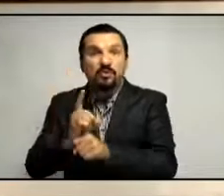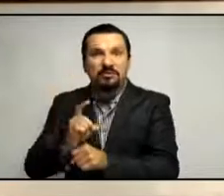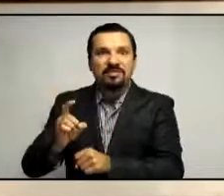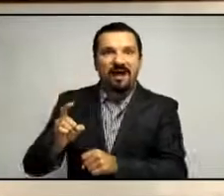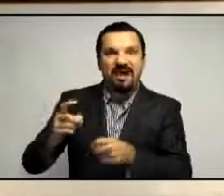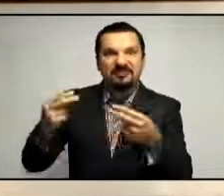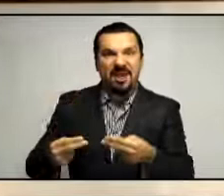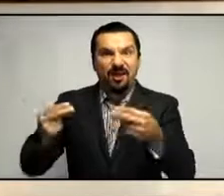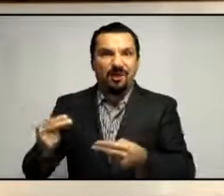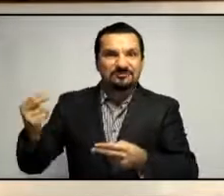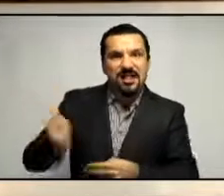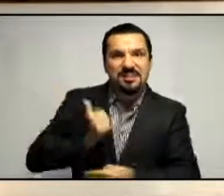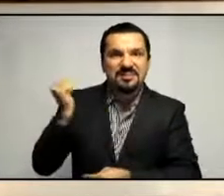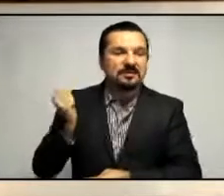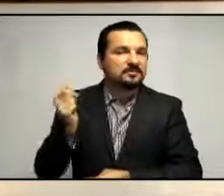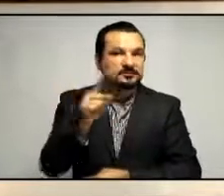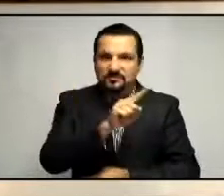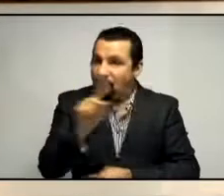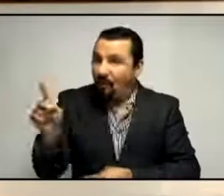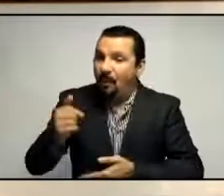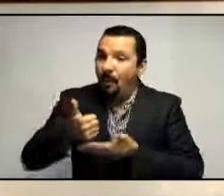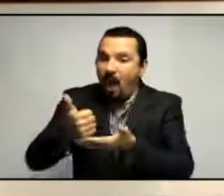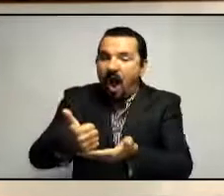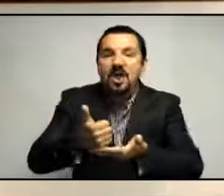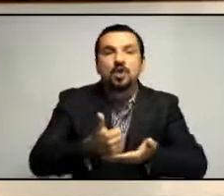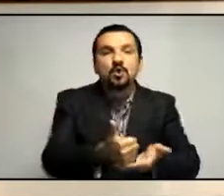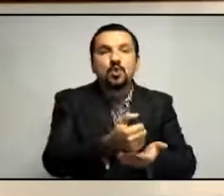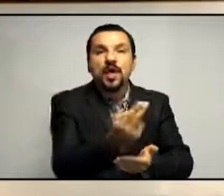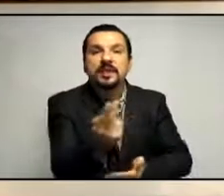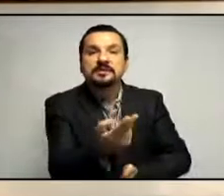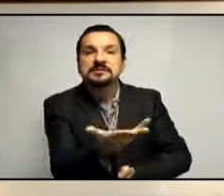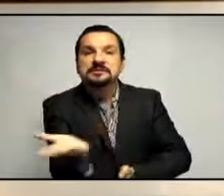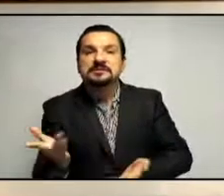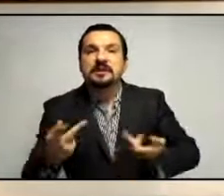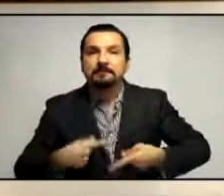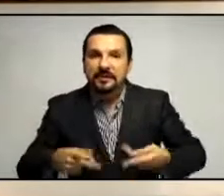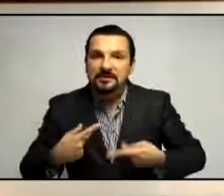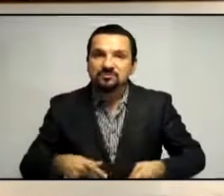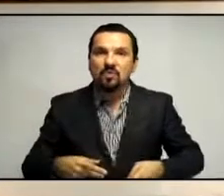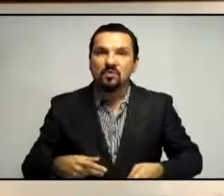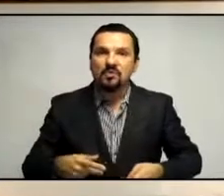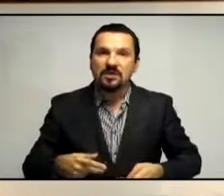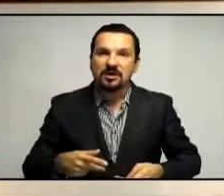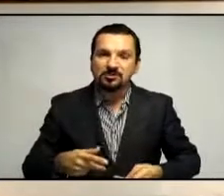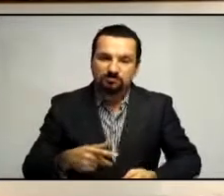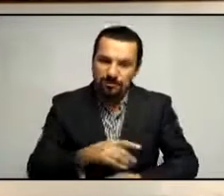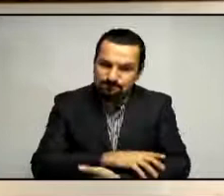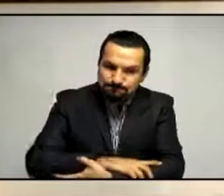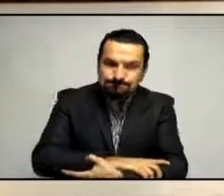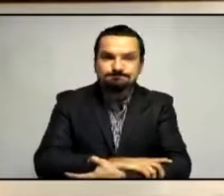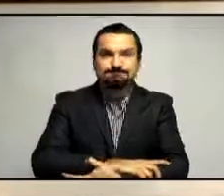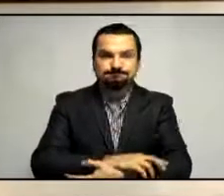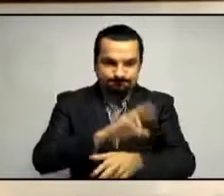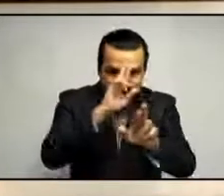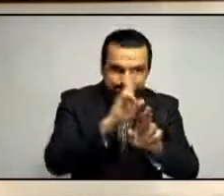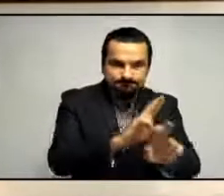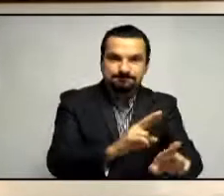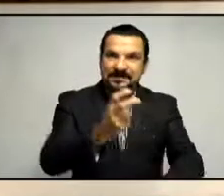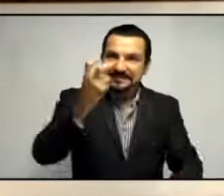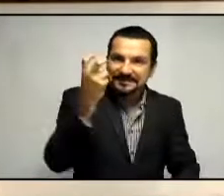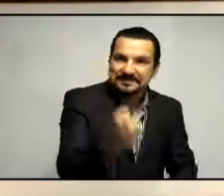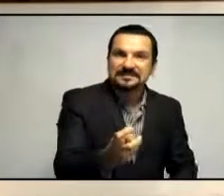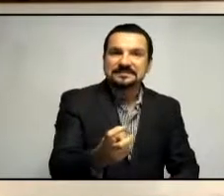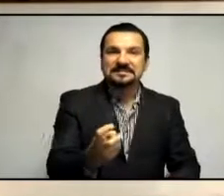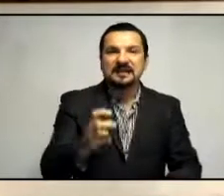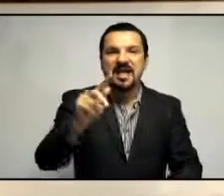abusar, sino para ayudar a quien necesita una mano solidaria. A eso me refiero cuando te